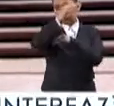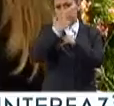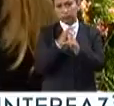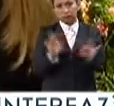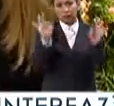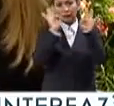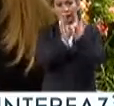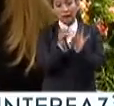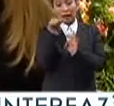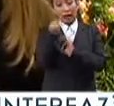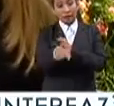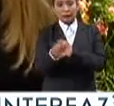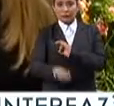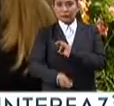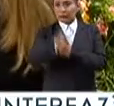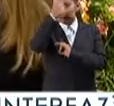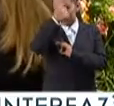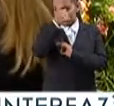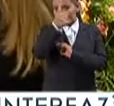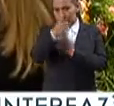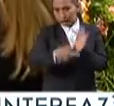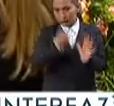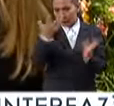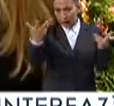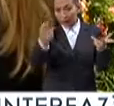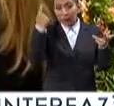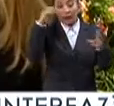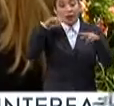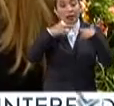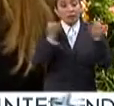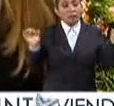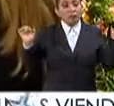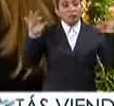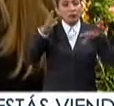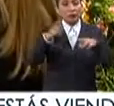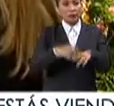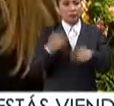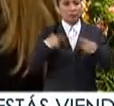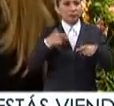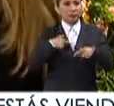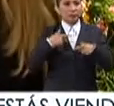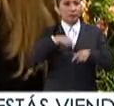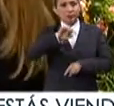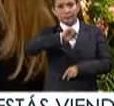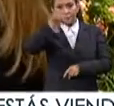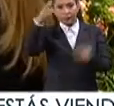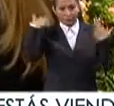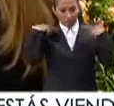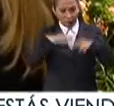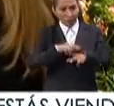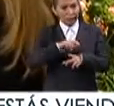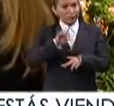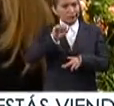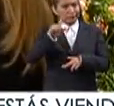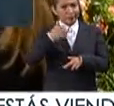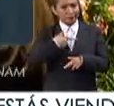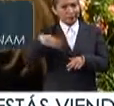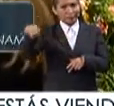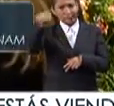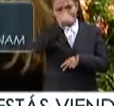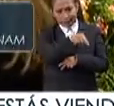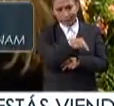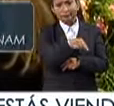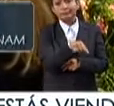entonces es una ocasión para reunir profesiones maestros y profesionistas